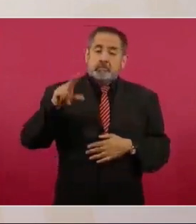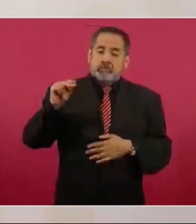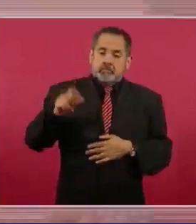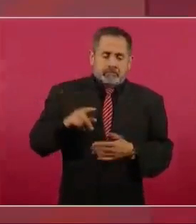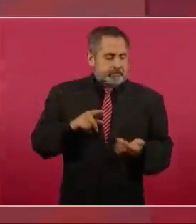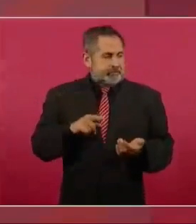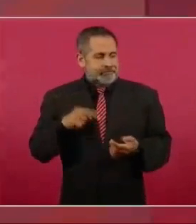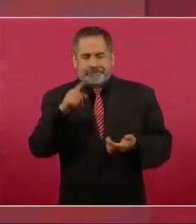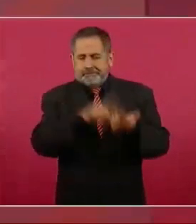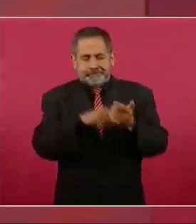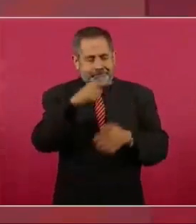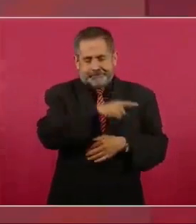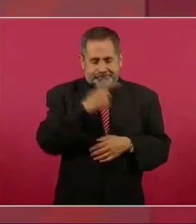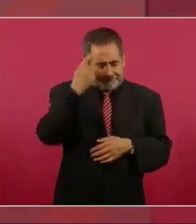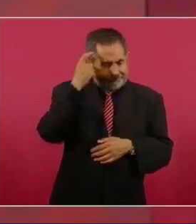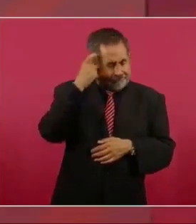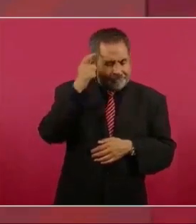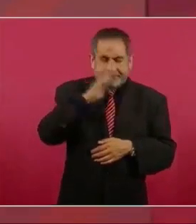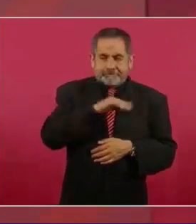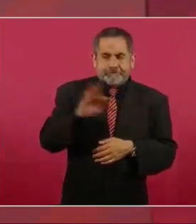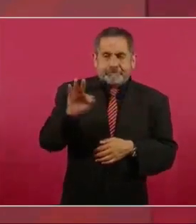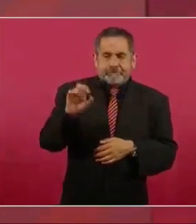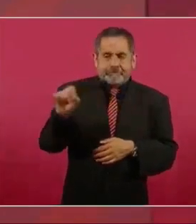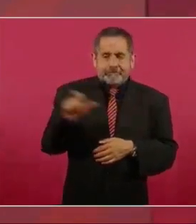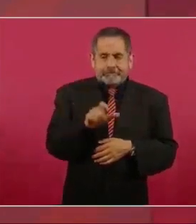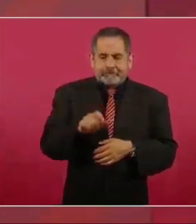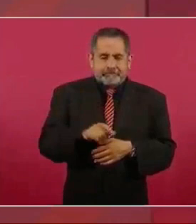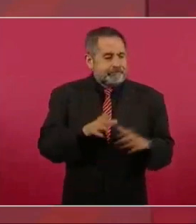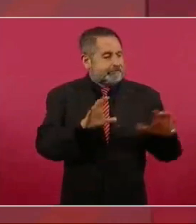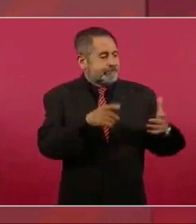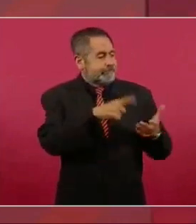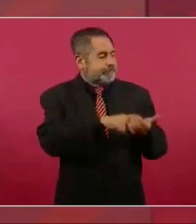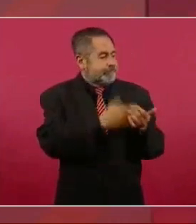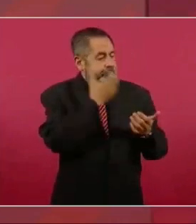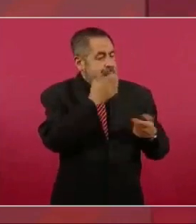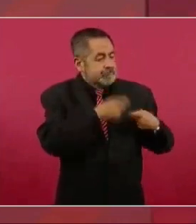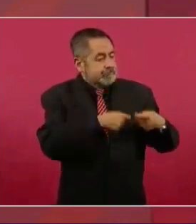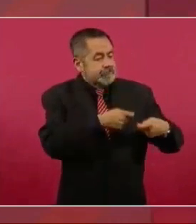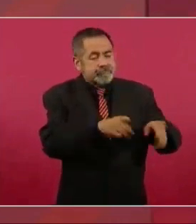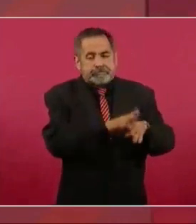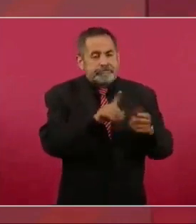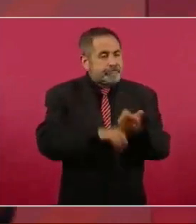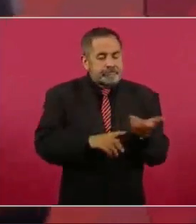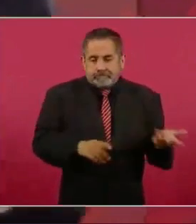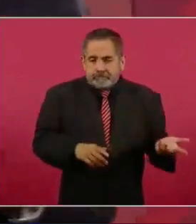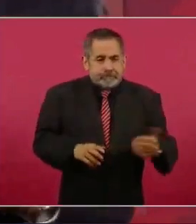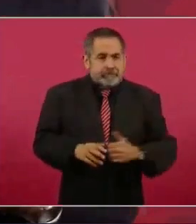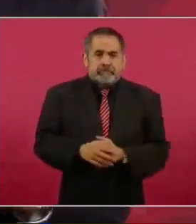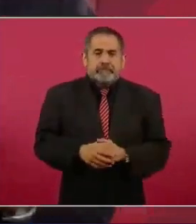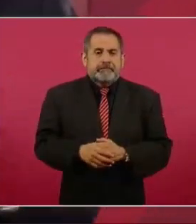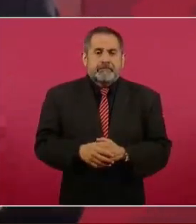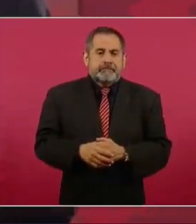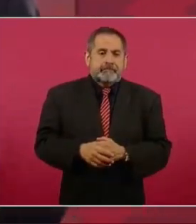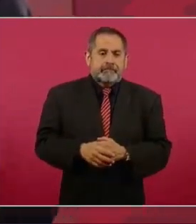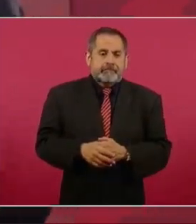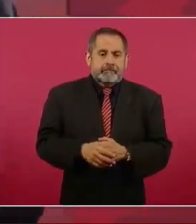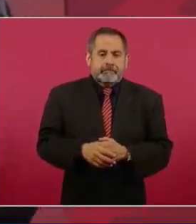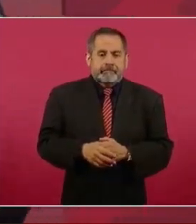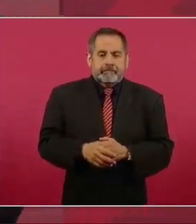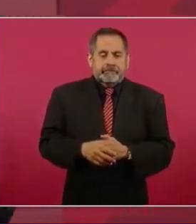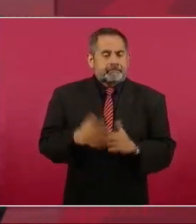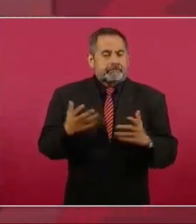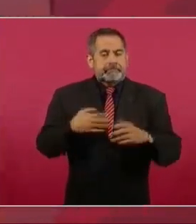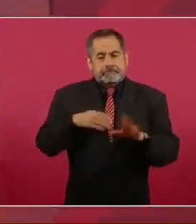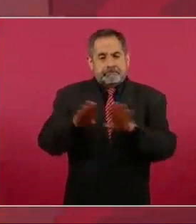de Fox, porque esa es la mentalidad conservadora. Entonces, cuando